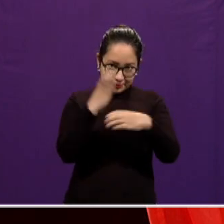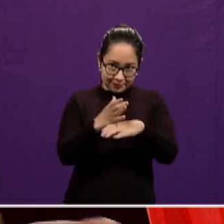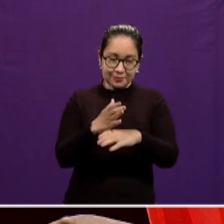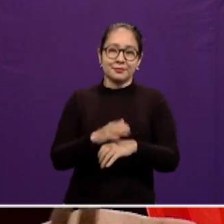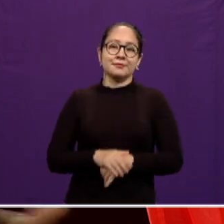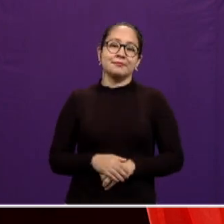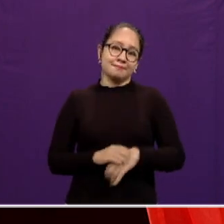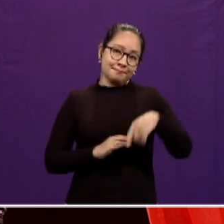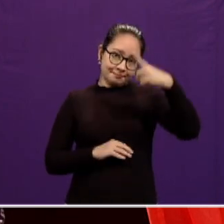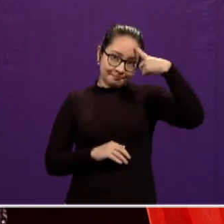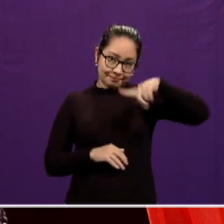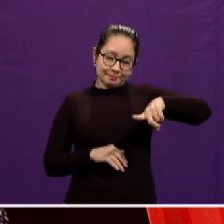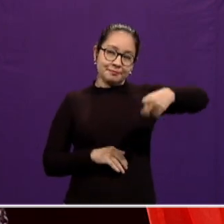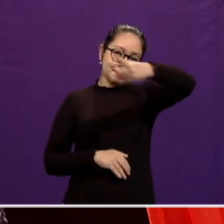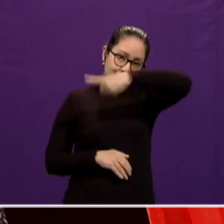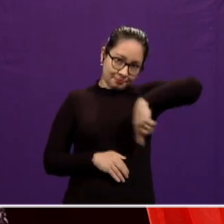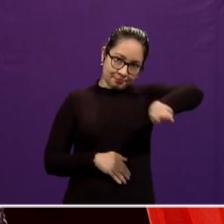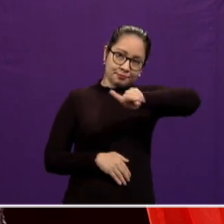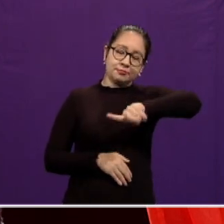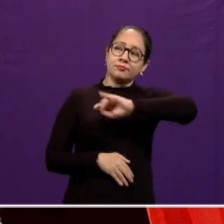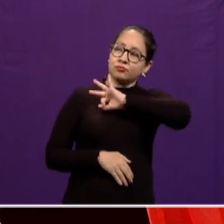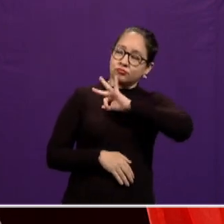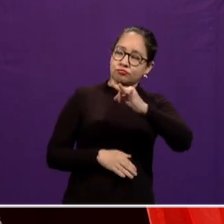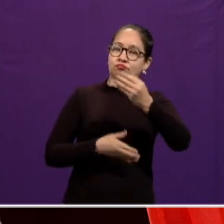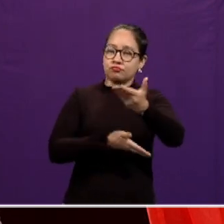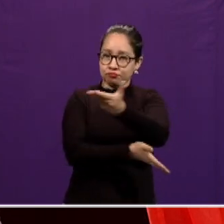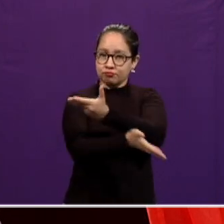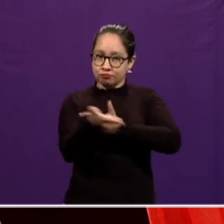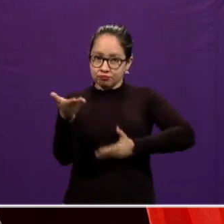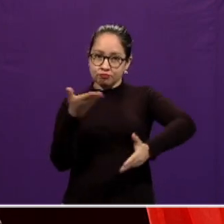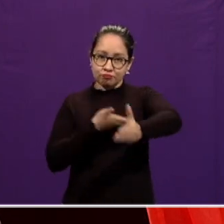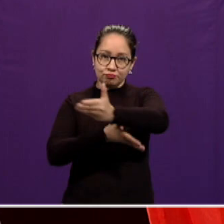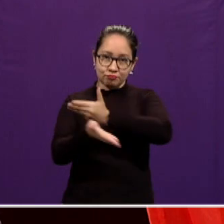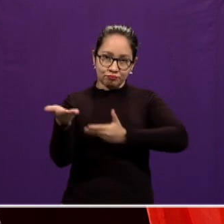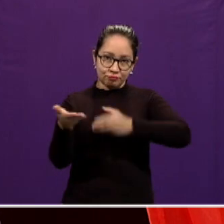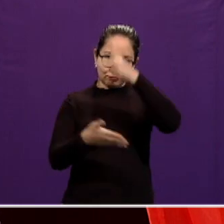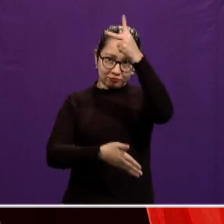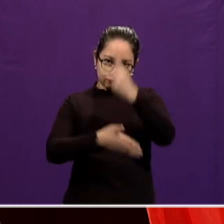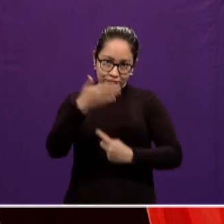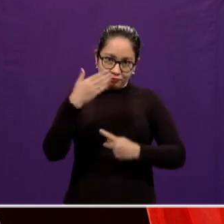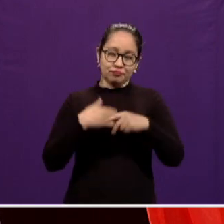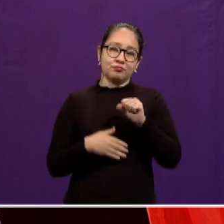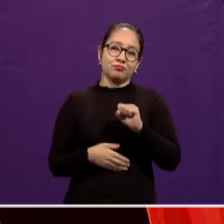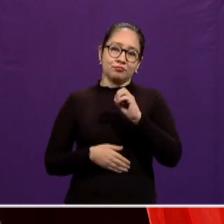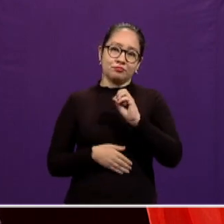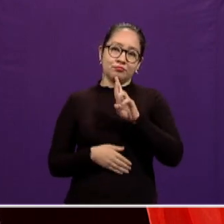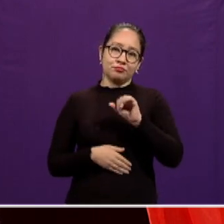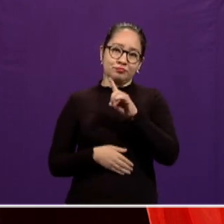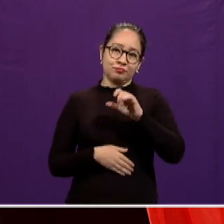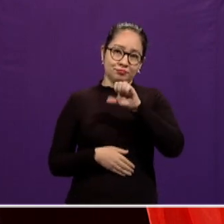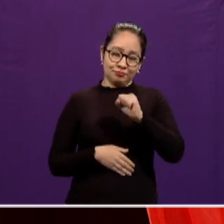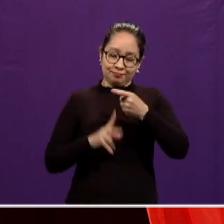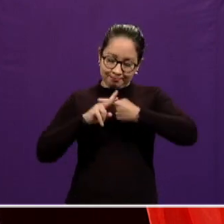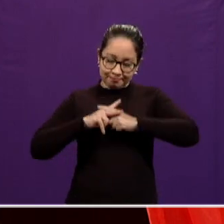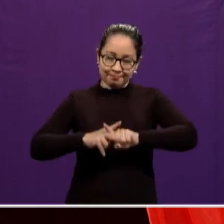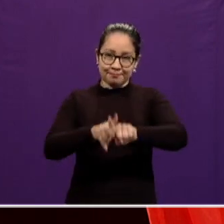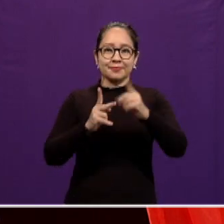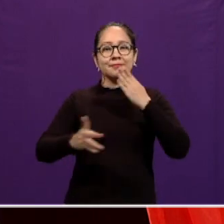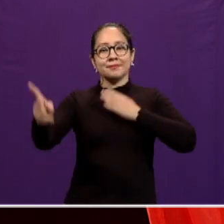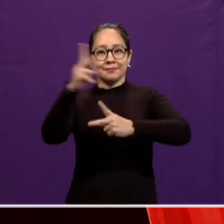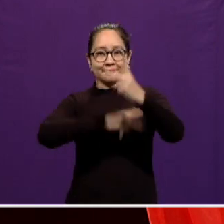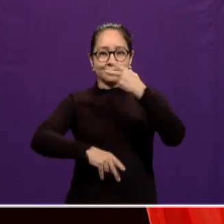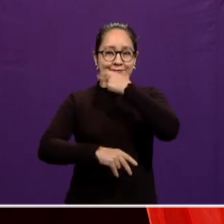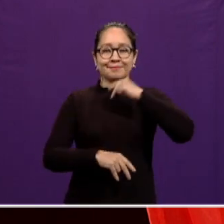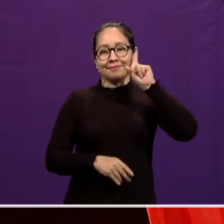nos dé tiempo para que ustedes también podamos estar interactuando a través de este programa Sororidad Es. Aquí iniciamos.